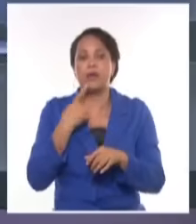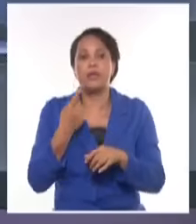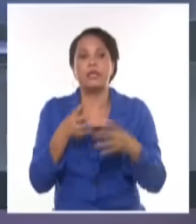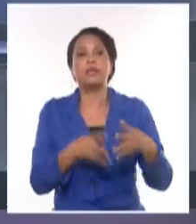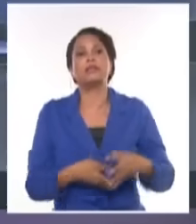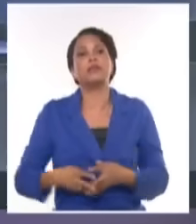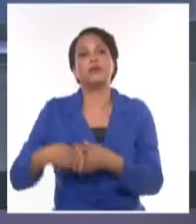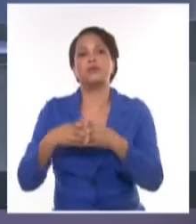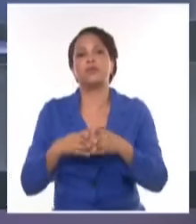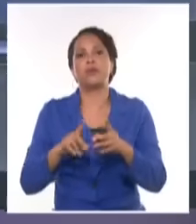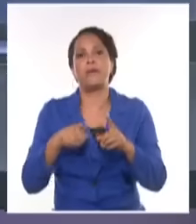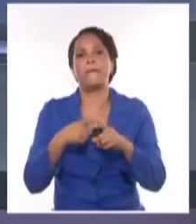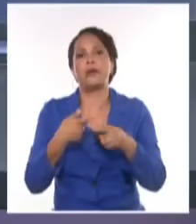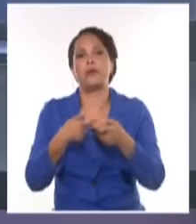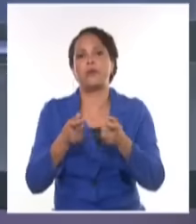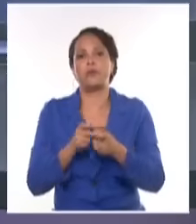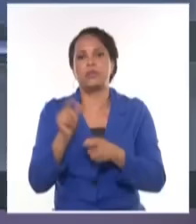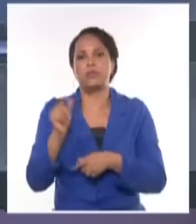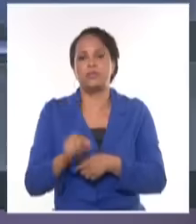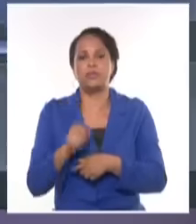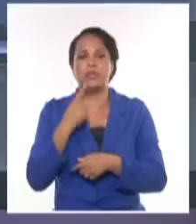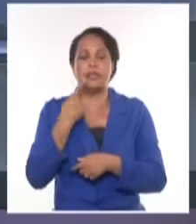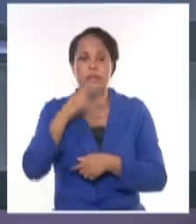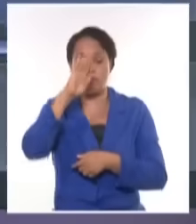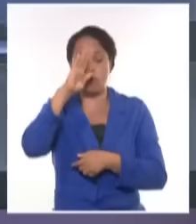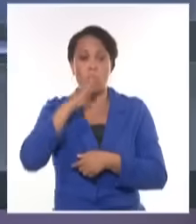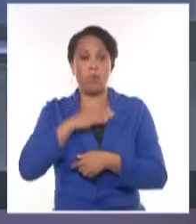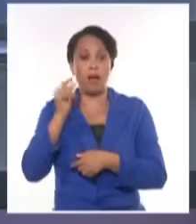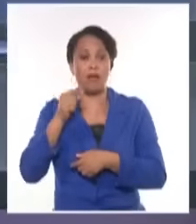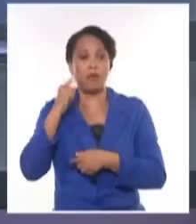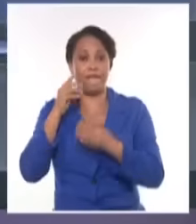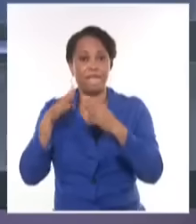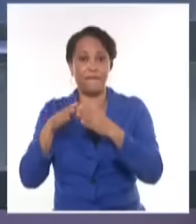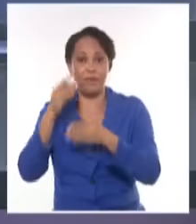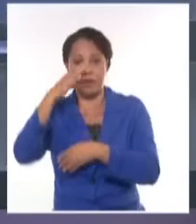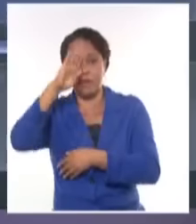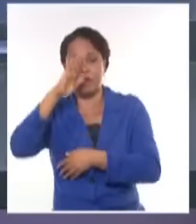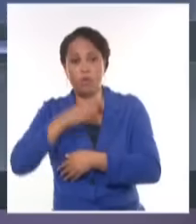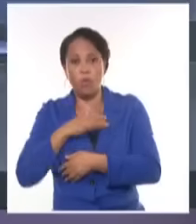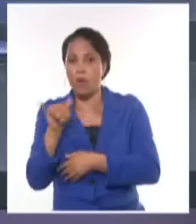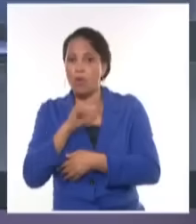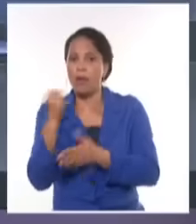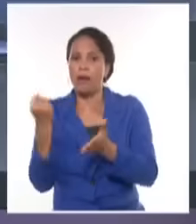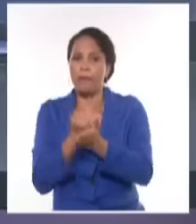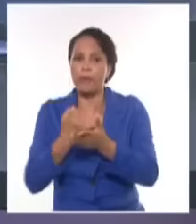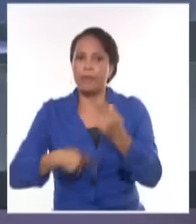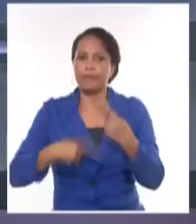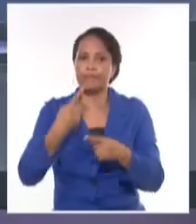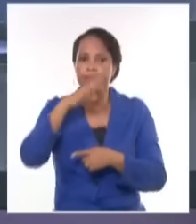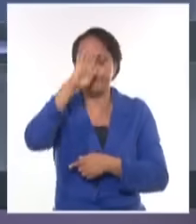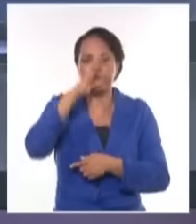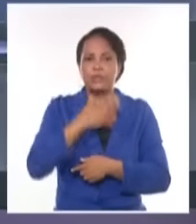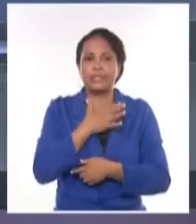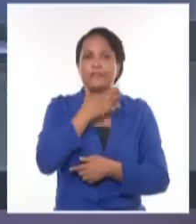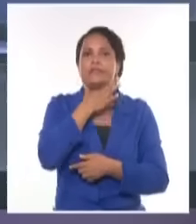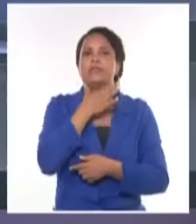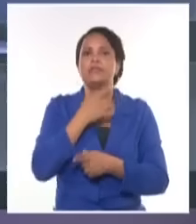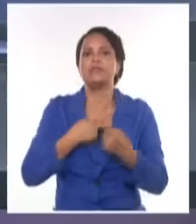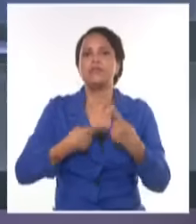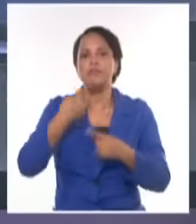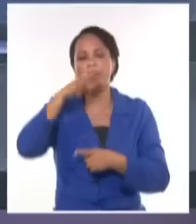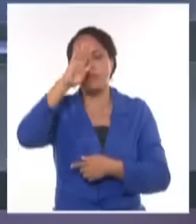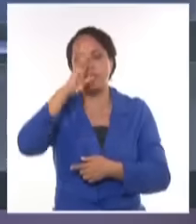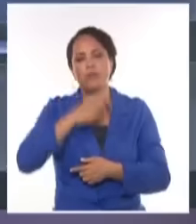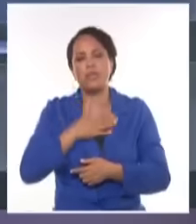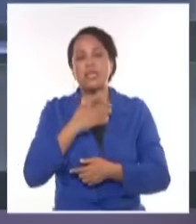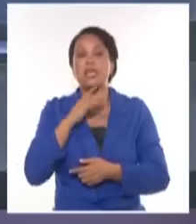de los congresistas anticubanos, los mismos que aprueban una intervención militar contra Cuba y acciones de asfixia contra nuestro pueblo que dicen